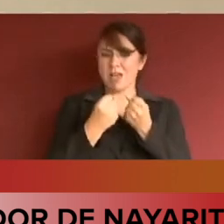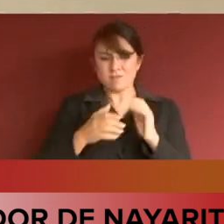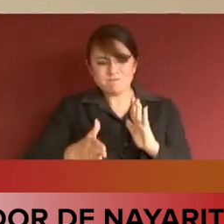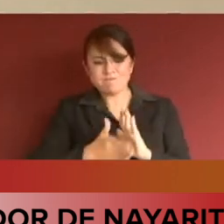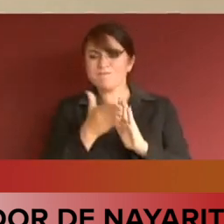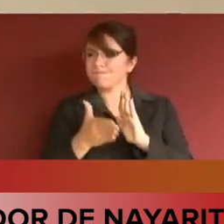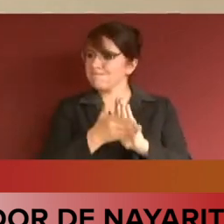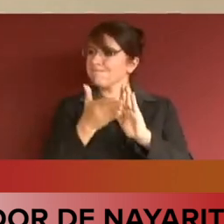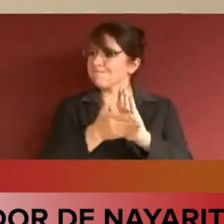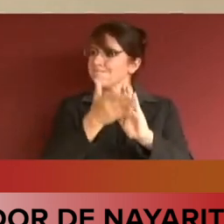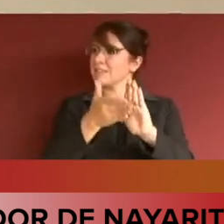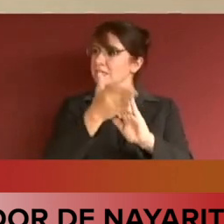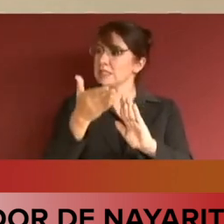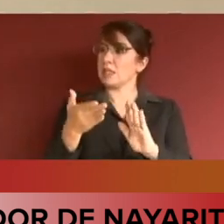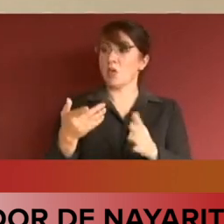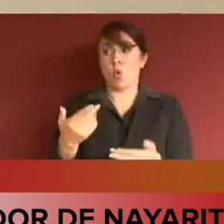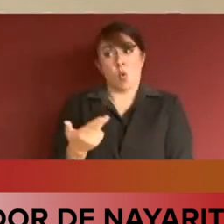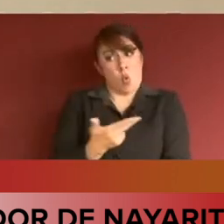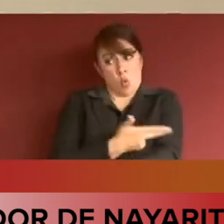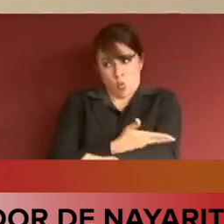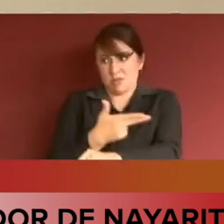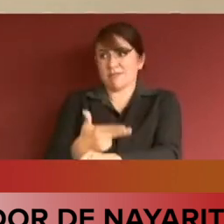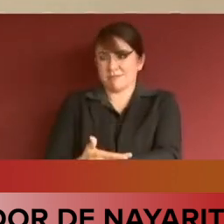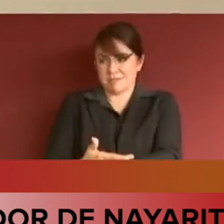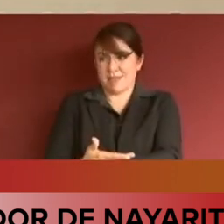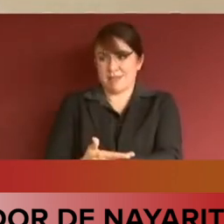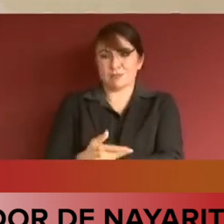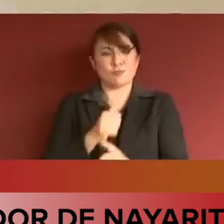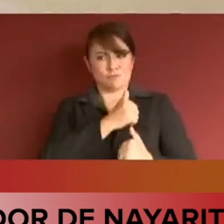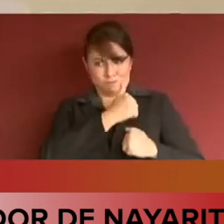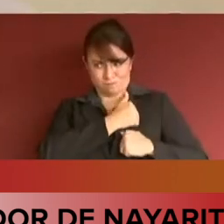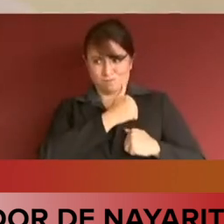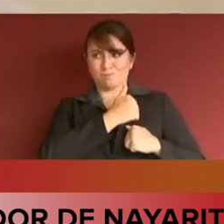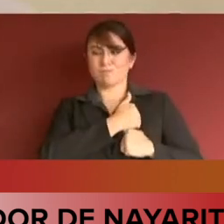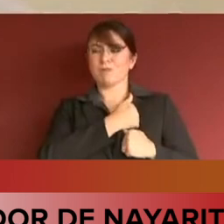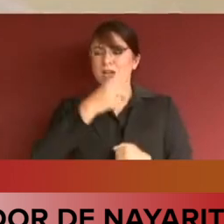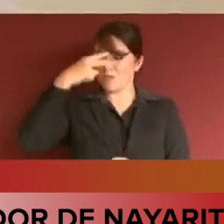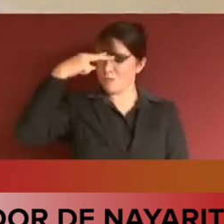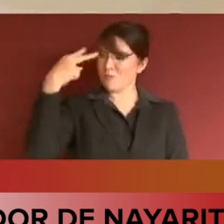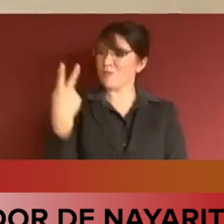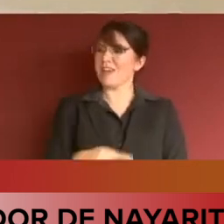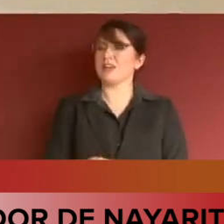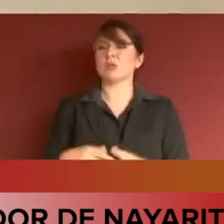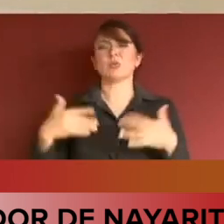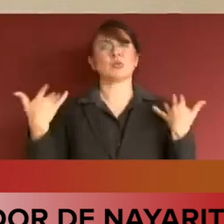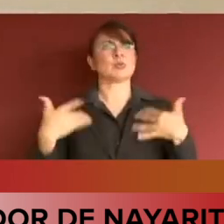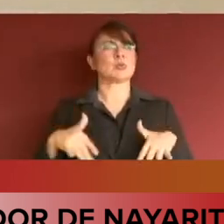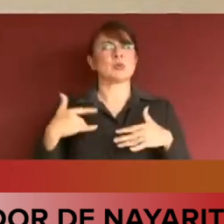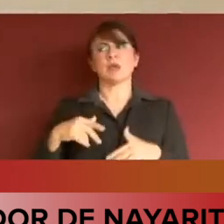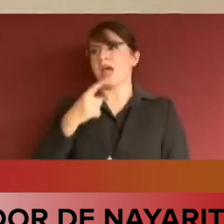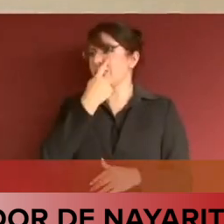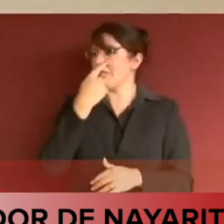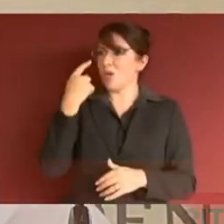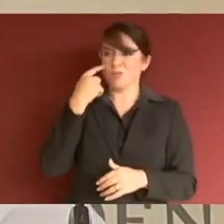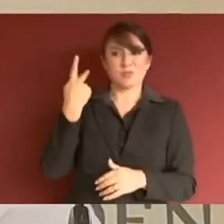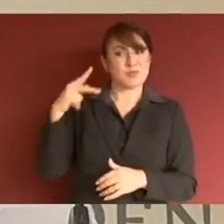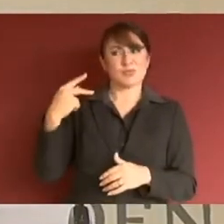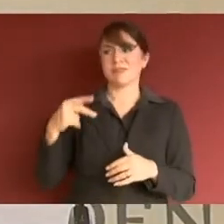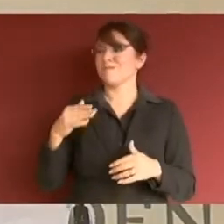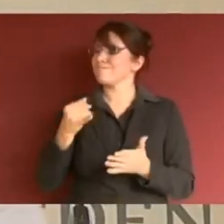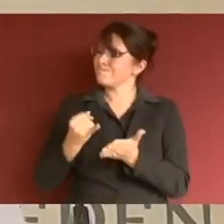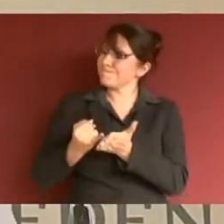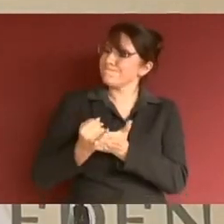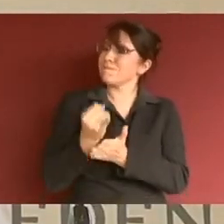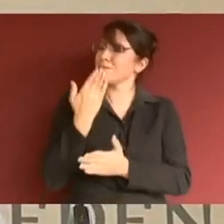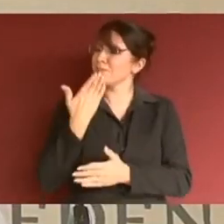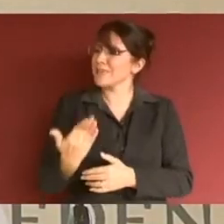los trabajos con el empeño honesto de nuestro ejército mexicano, y esa fue una gran decisión, sin duda.